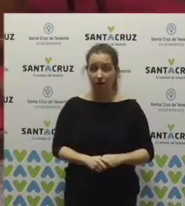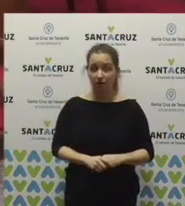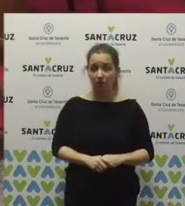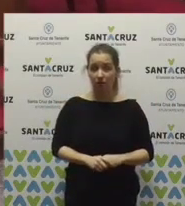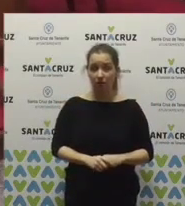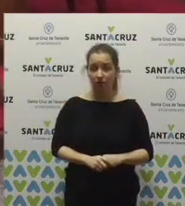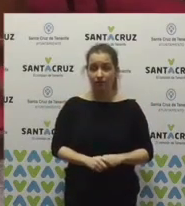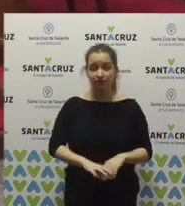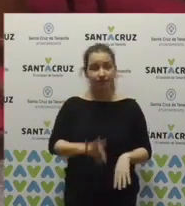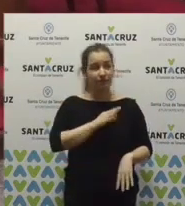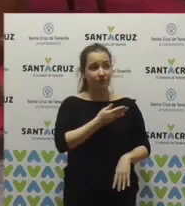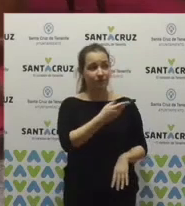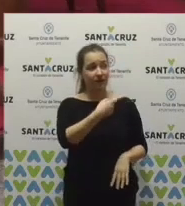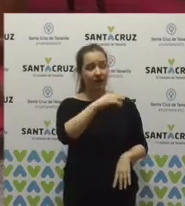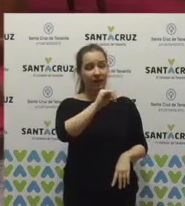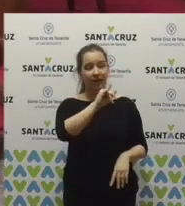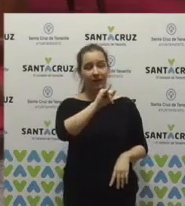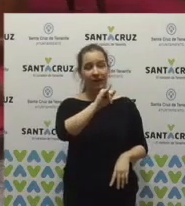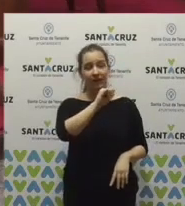don guillermo